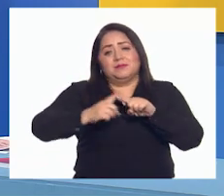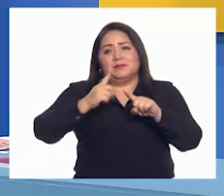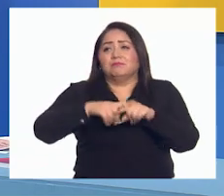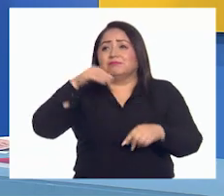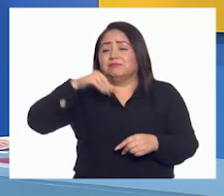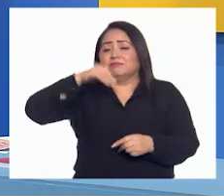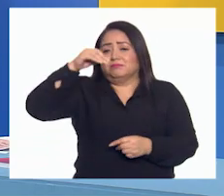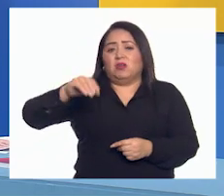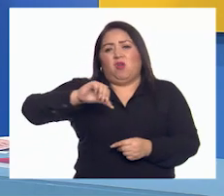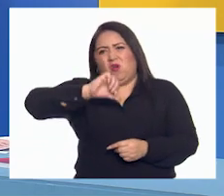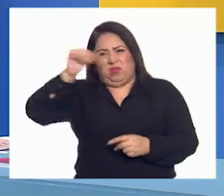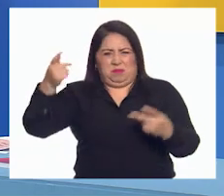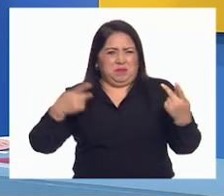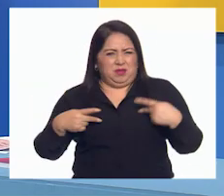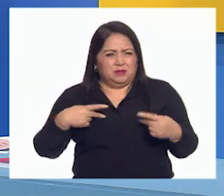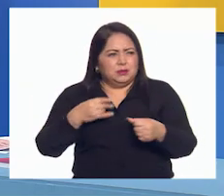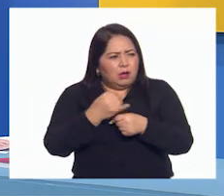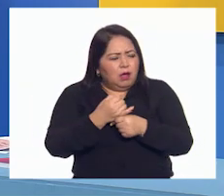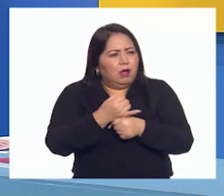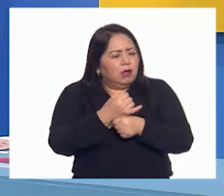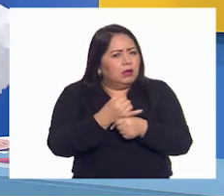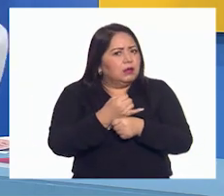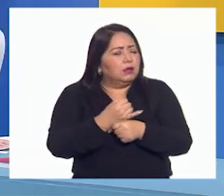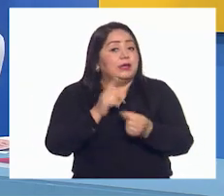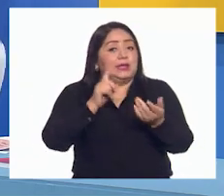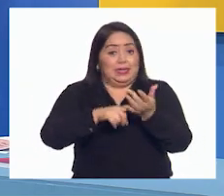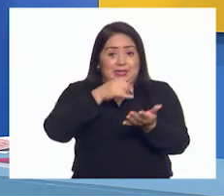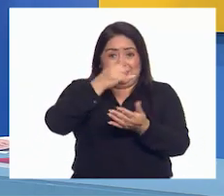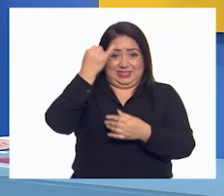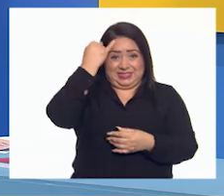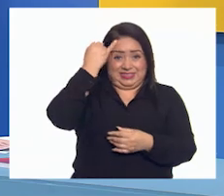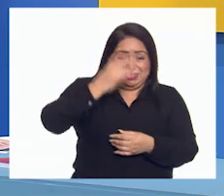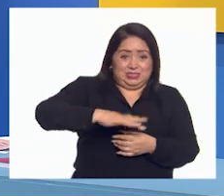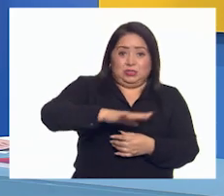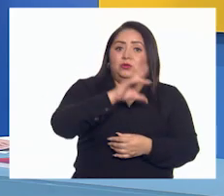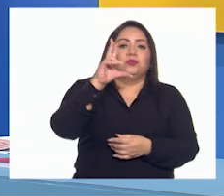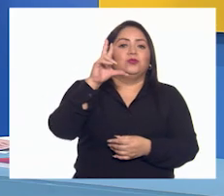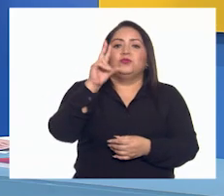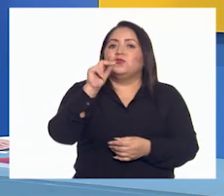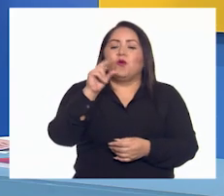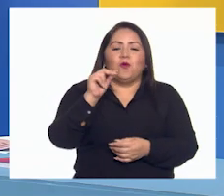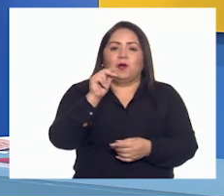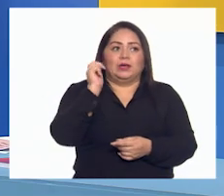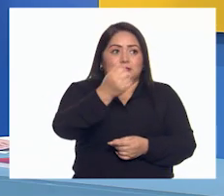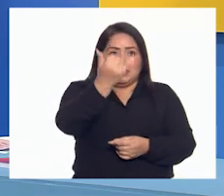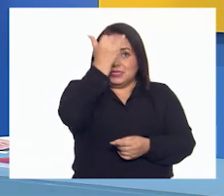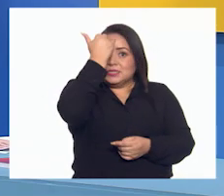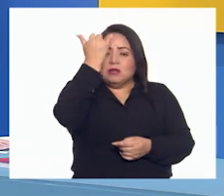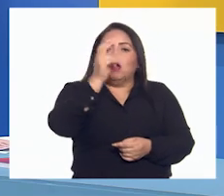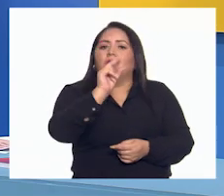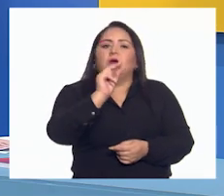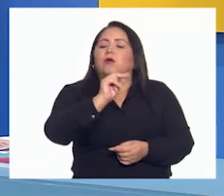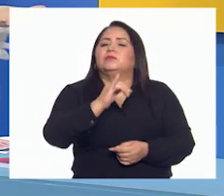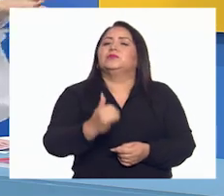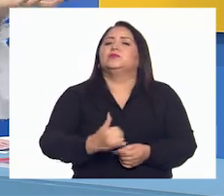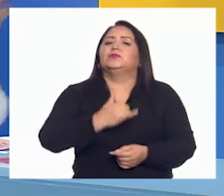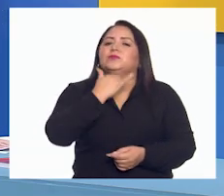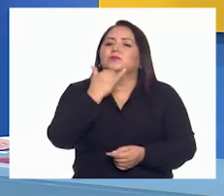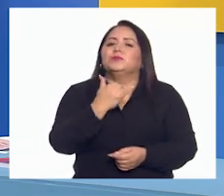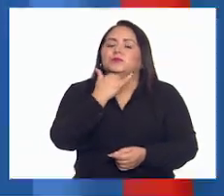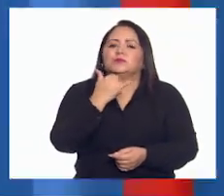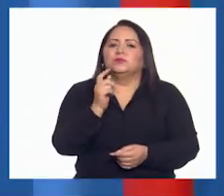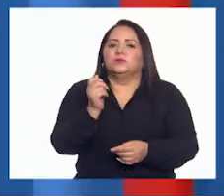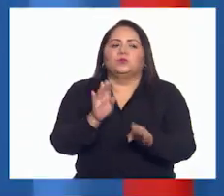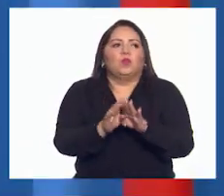viajes, otros exploradores se fueron dando cuenta de que las Indias no eran las Indias, sino todo un nuevo